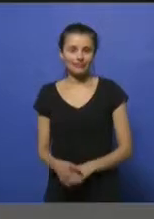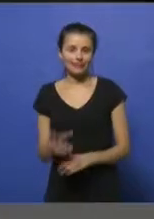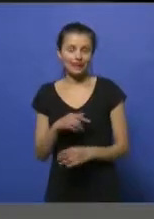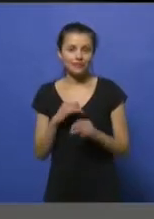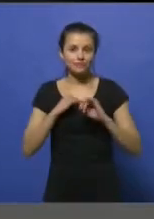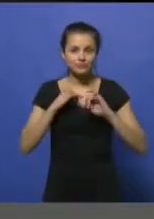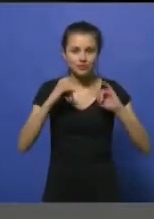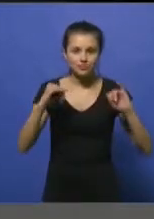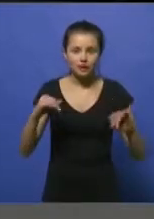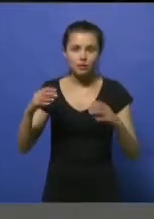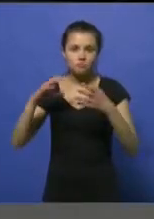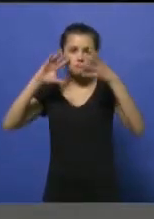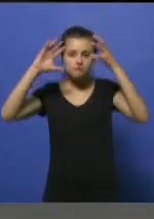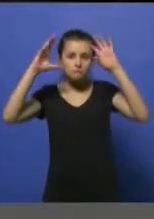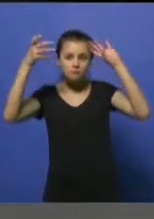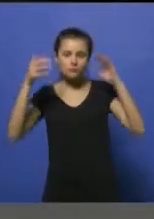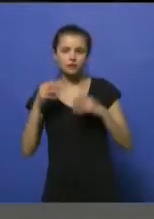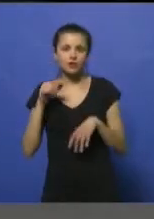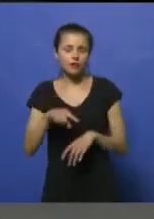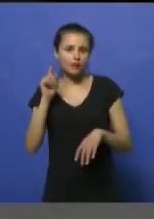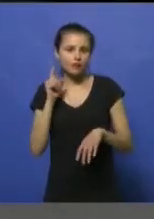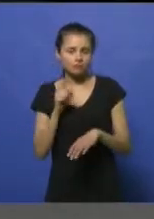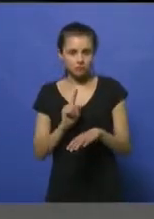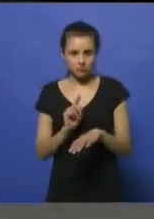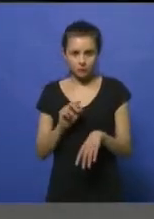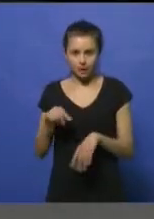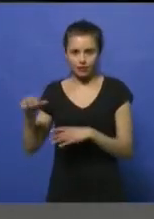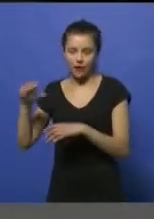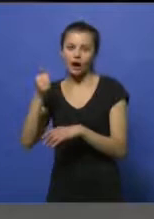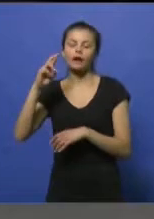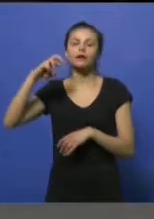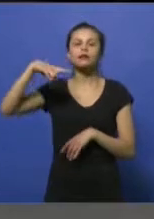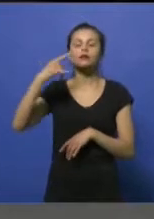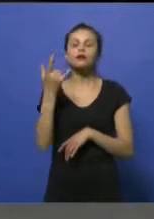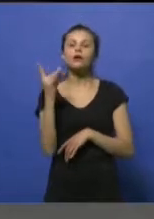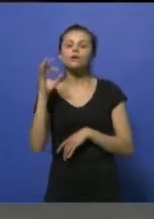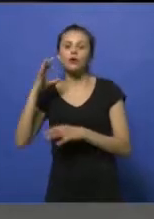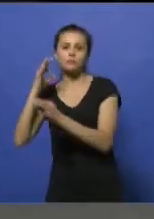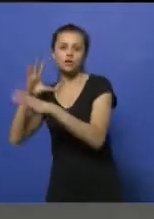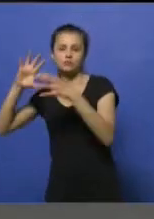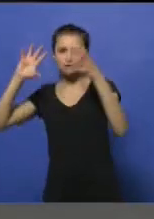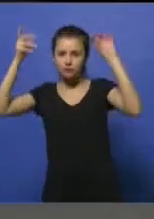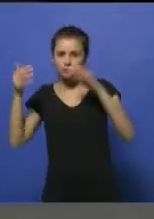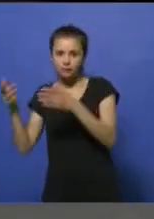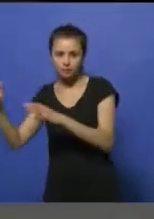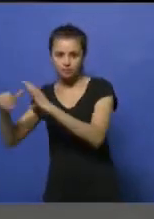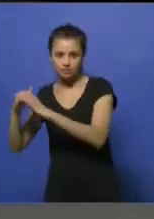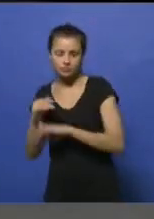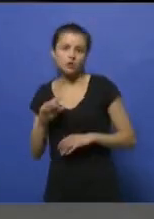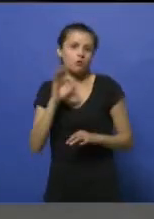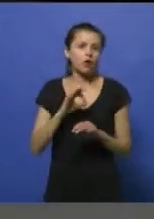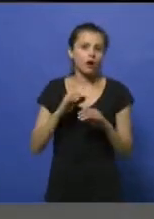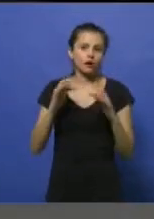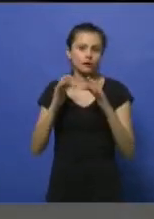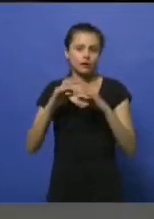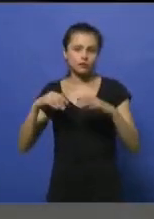Se viene la información meteorológica en tiempo real por parte del especialista Silvio Arnaudo o en el virtualismo que nos ofrece también en las redes